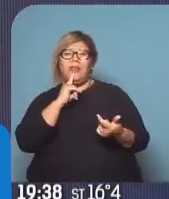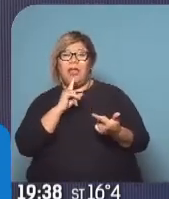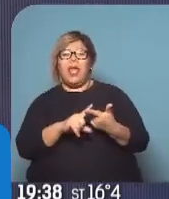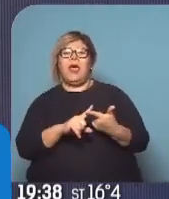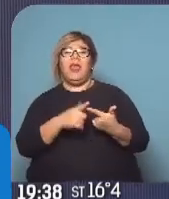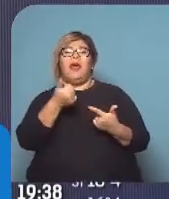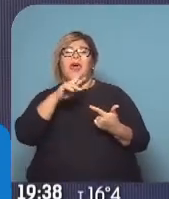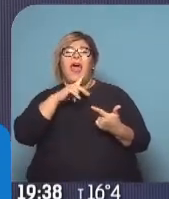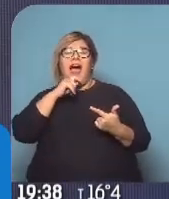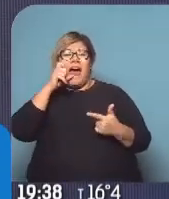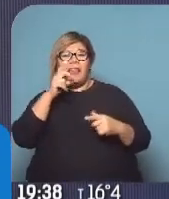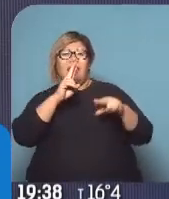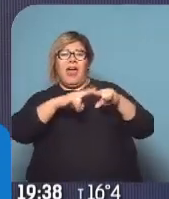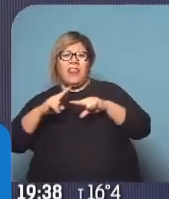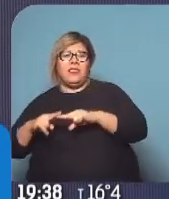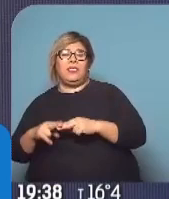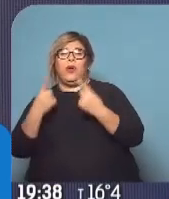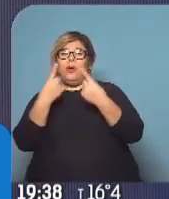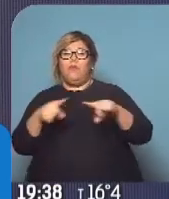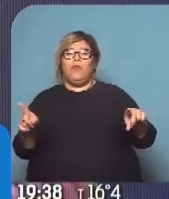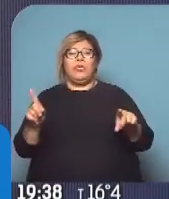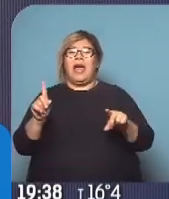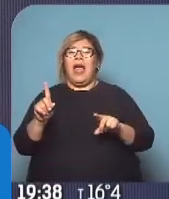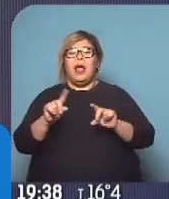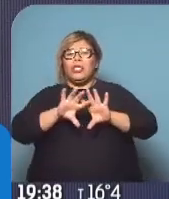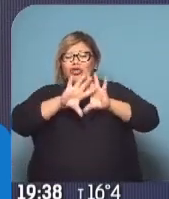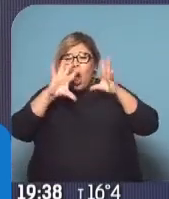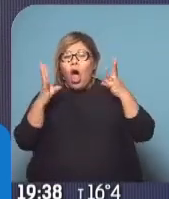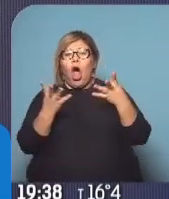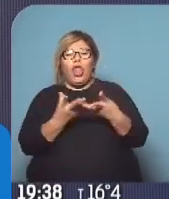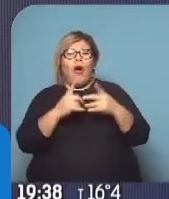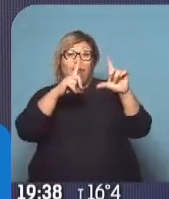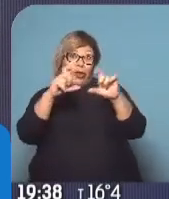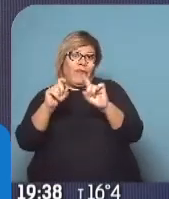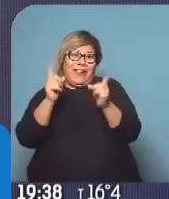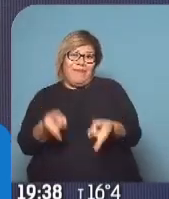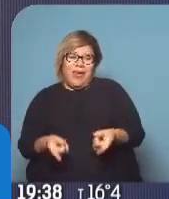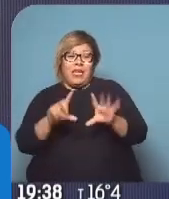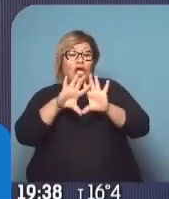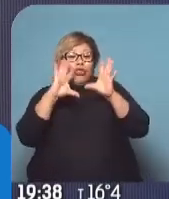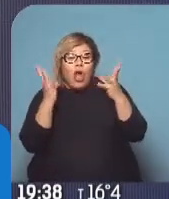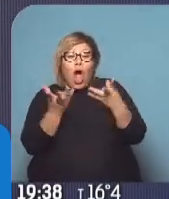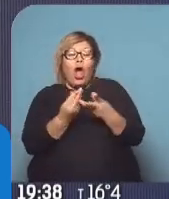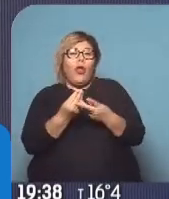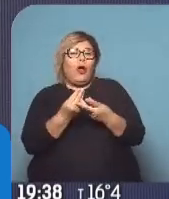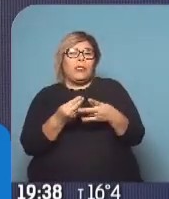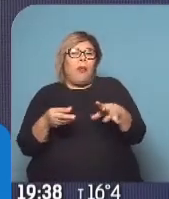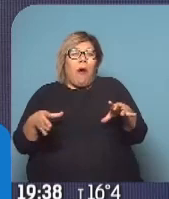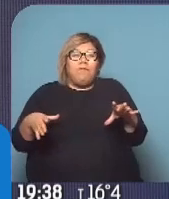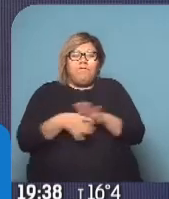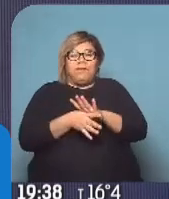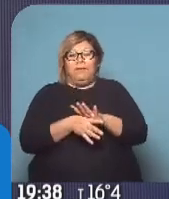edición la música ni hablar de la fotografía me encantó me encantó por formar parte de este proyecto